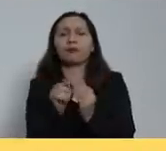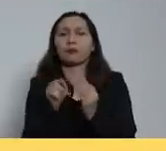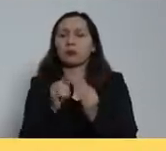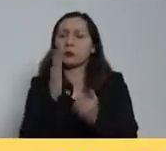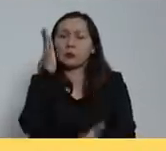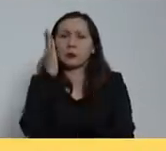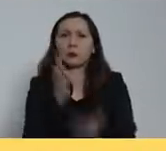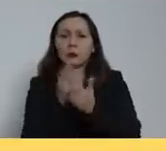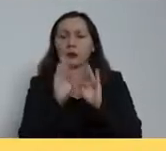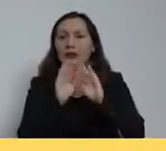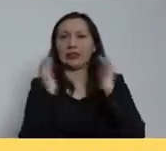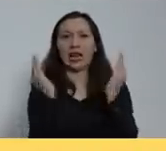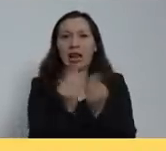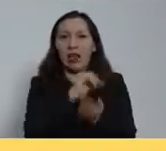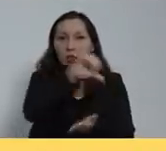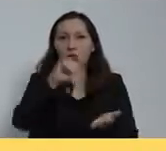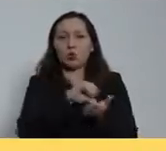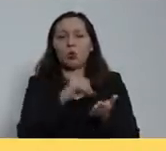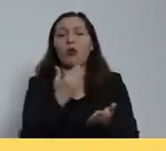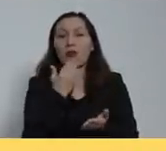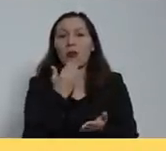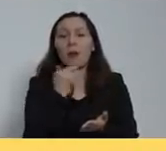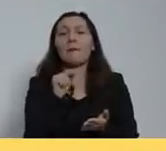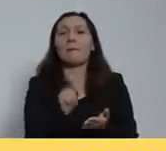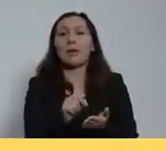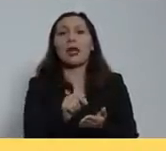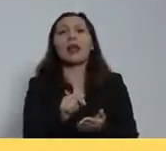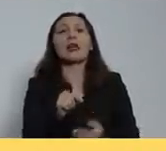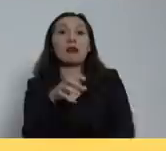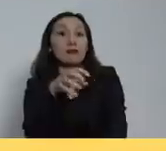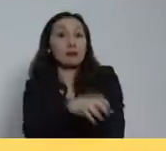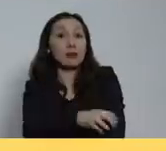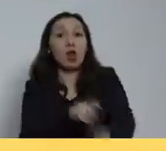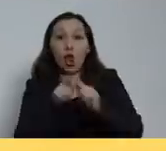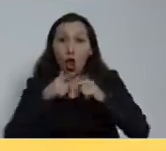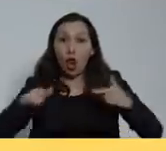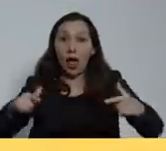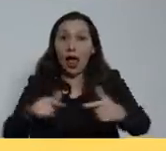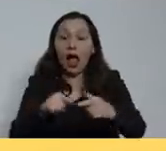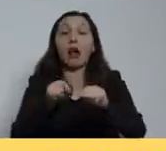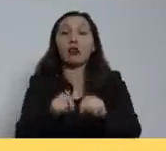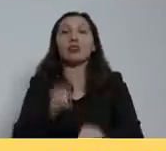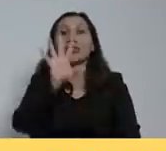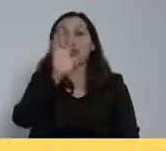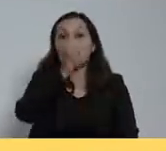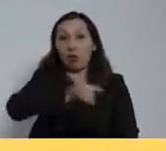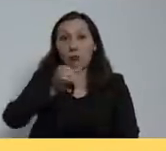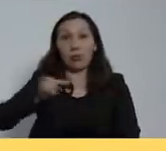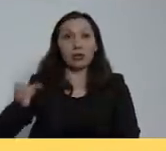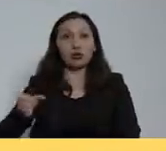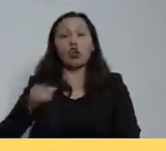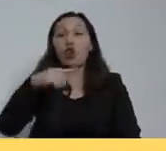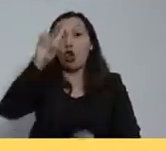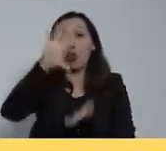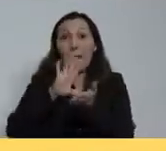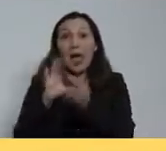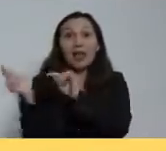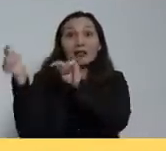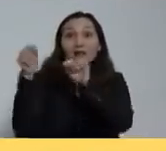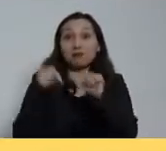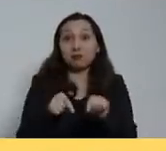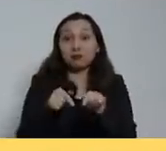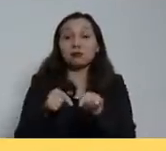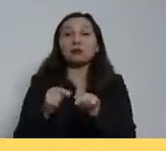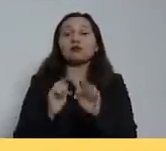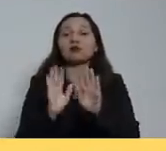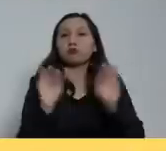estricta. Y en relación a la región de Los Lagos, las 5 personas extranjeros que estaban